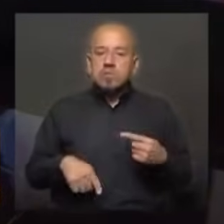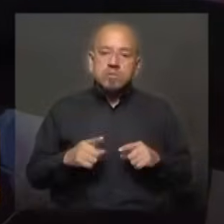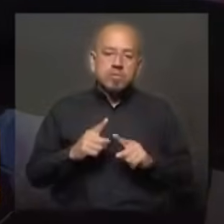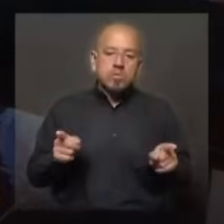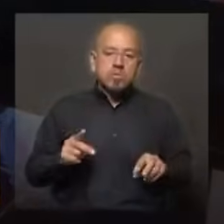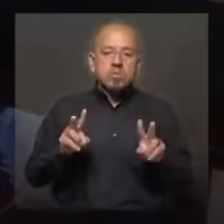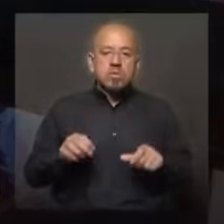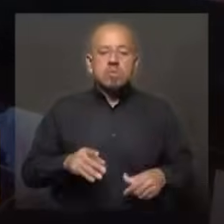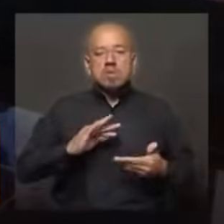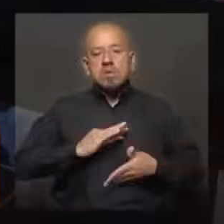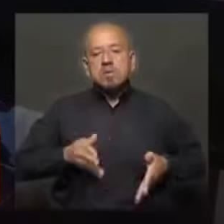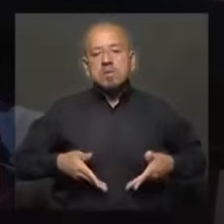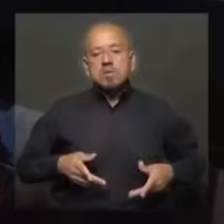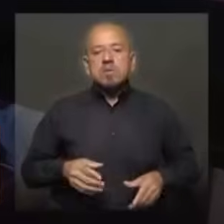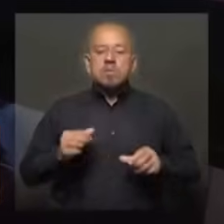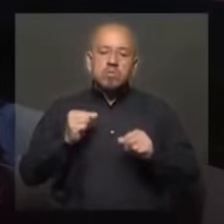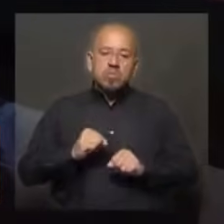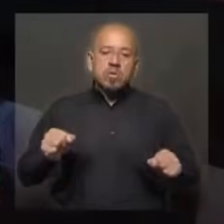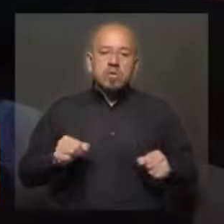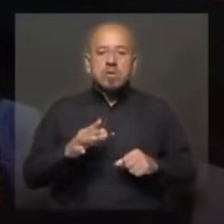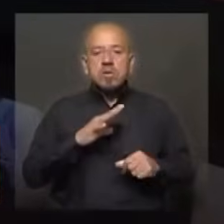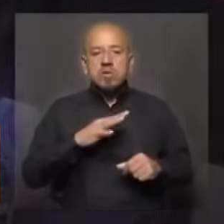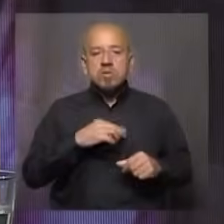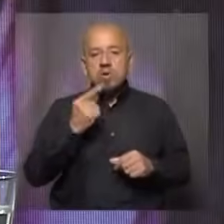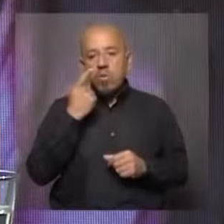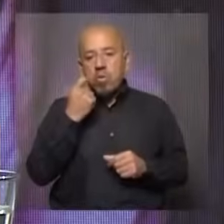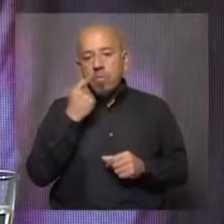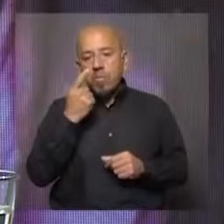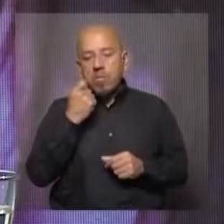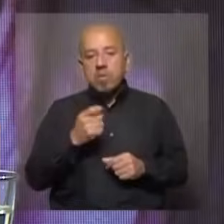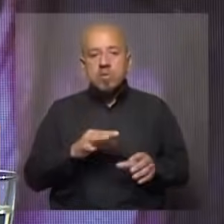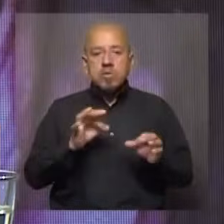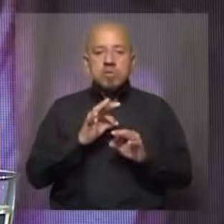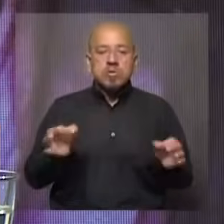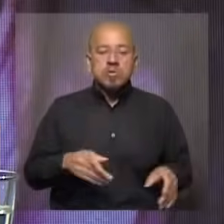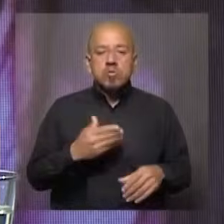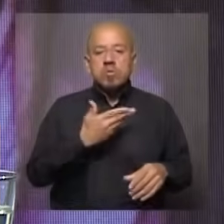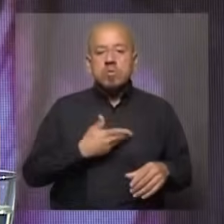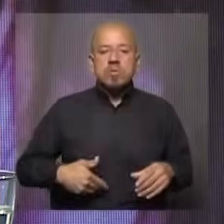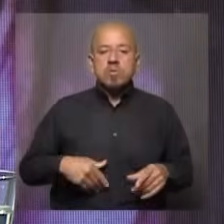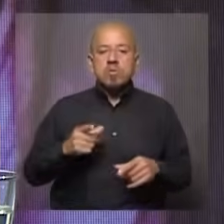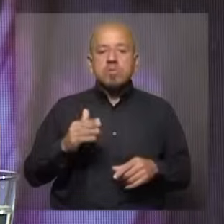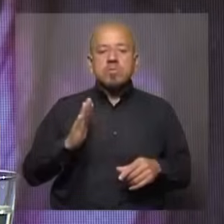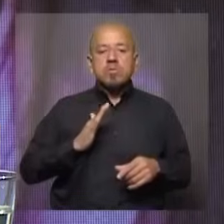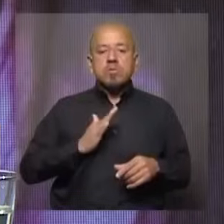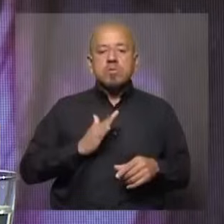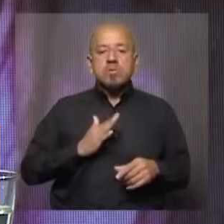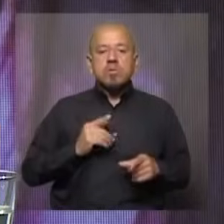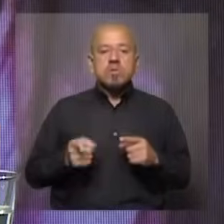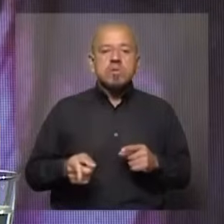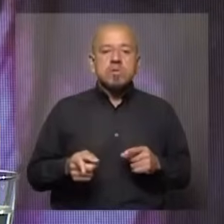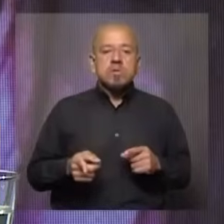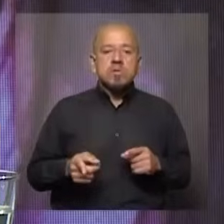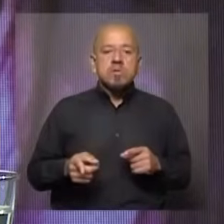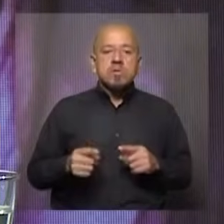tema de género. Puede haber un buen gobernante hombre, sin lugar a dudas, o un mal gobernante. Y también mujer. Y hay una gran